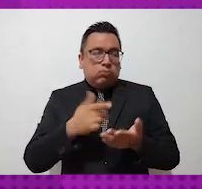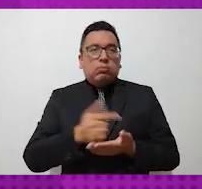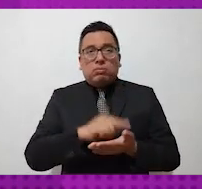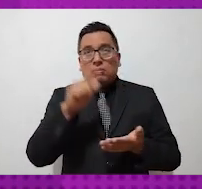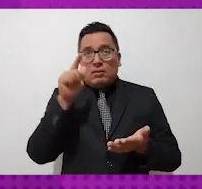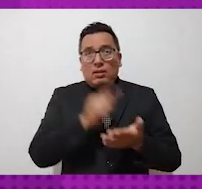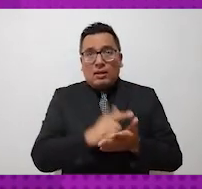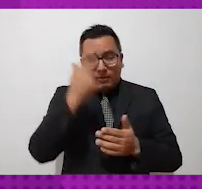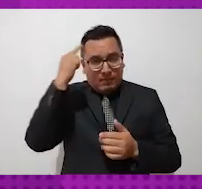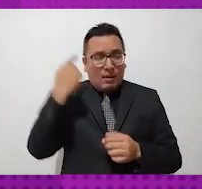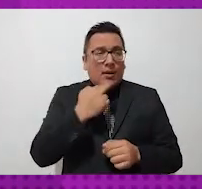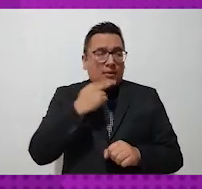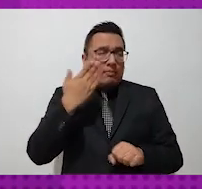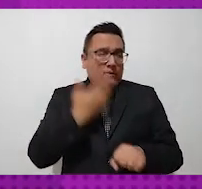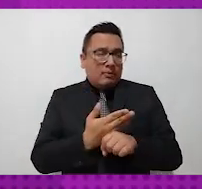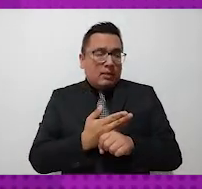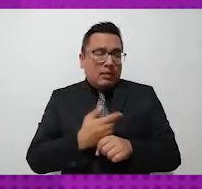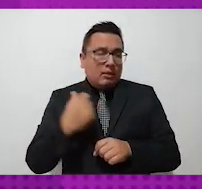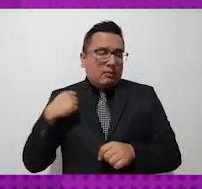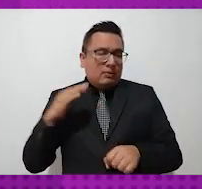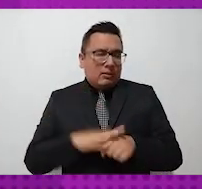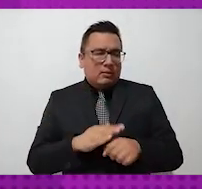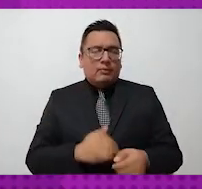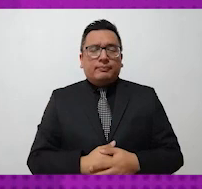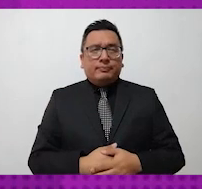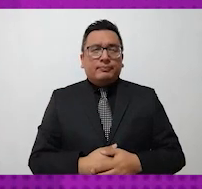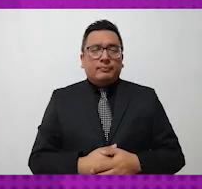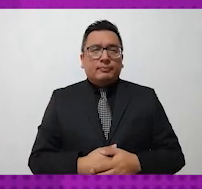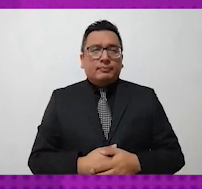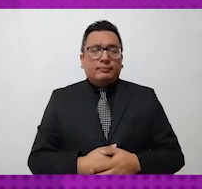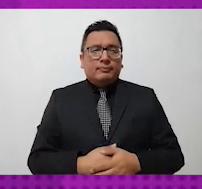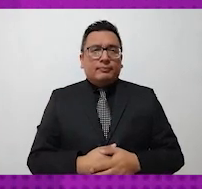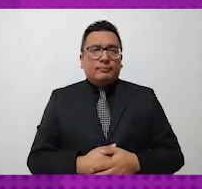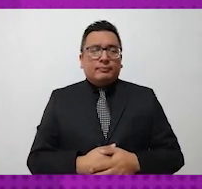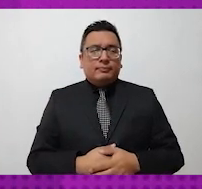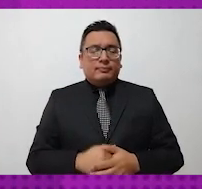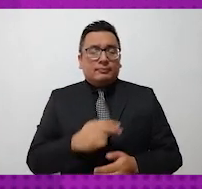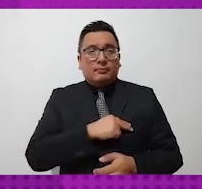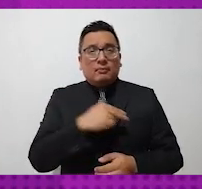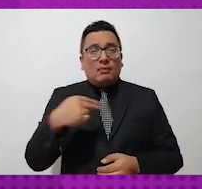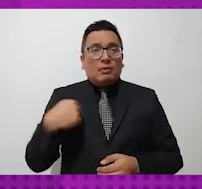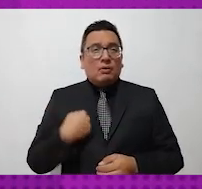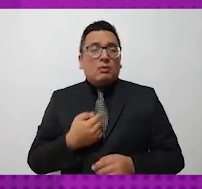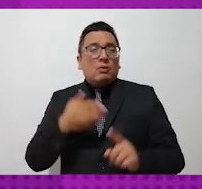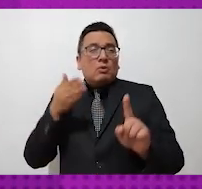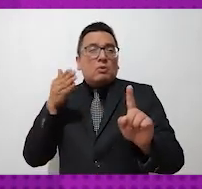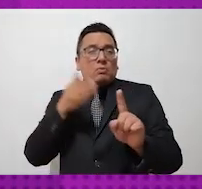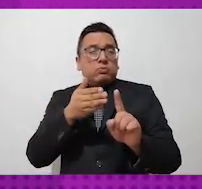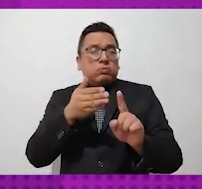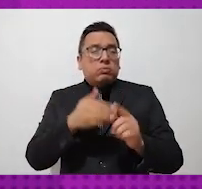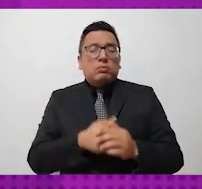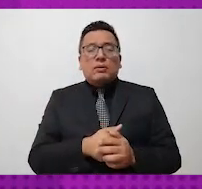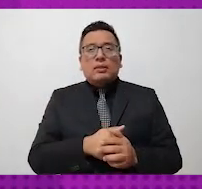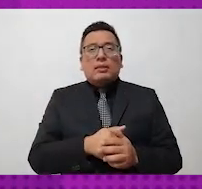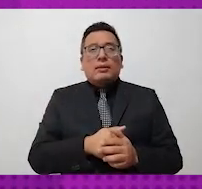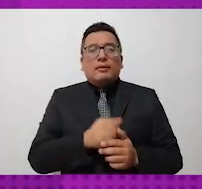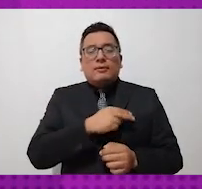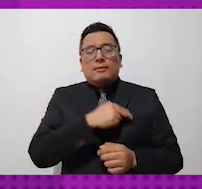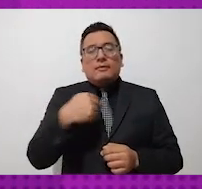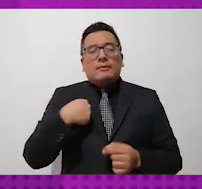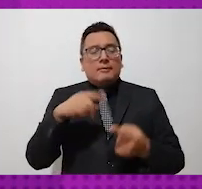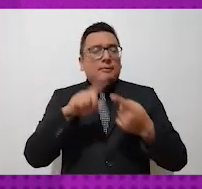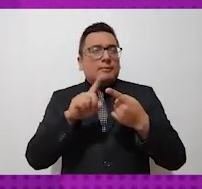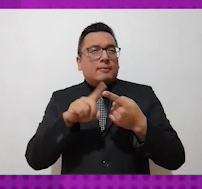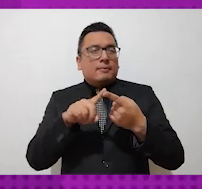de Responsabilidades Administrativas, nosotros tenemos como primer término tenemos la atribución